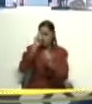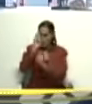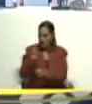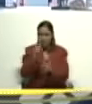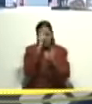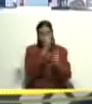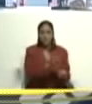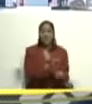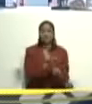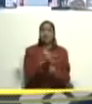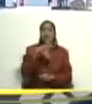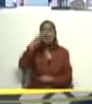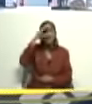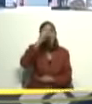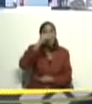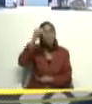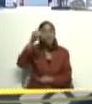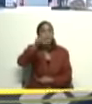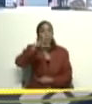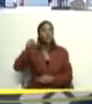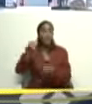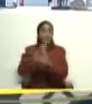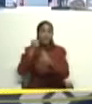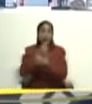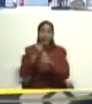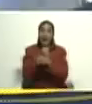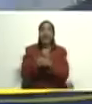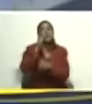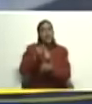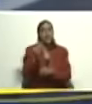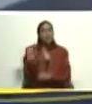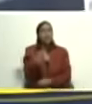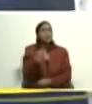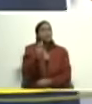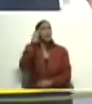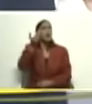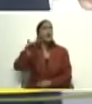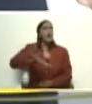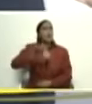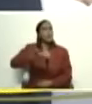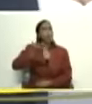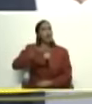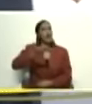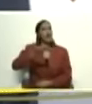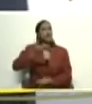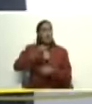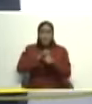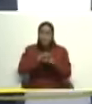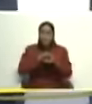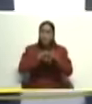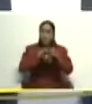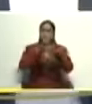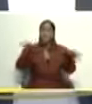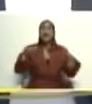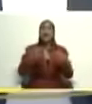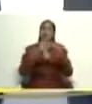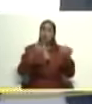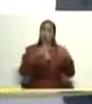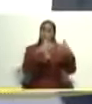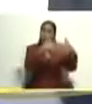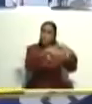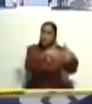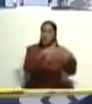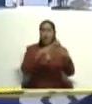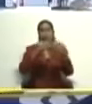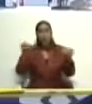del más humilde de los trabajadores valga tanto como el más poderoso y multimillonario de los empresarios, y podamos unir